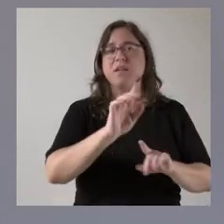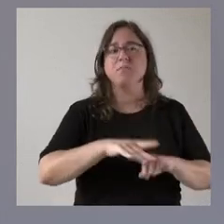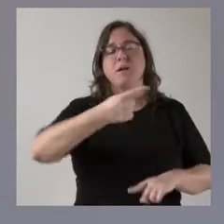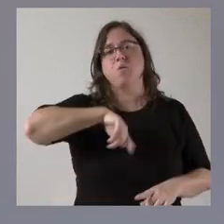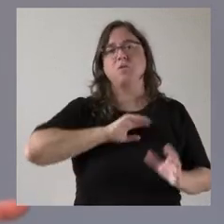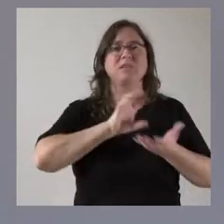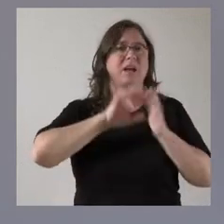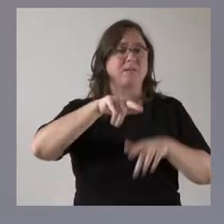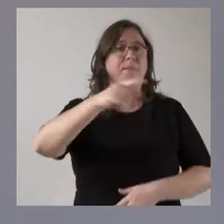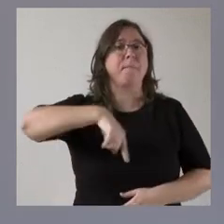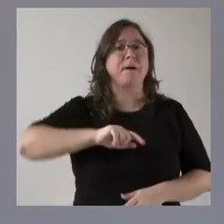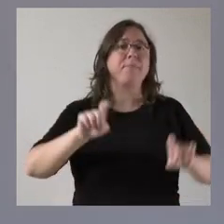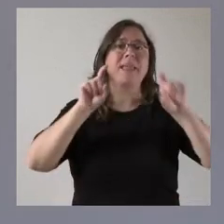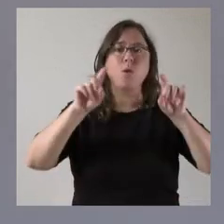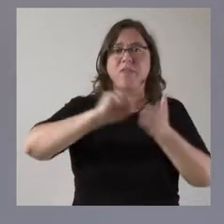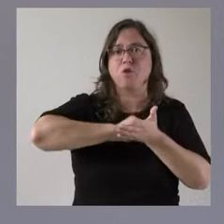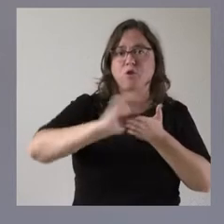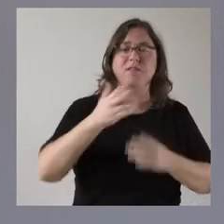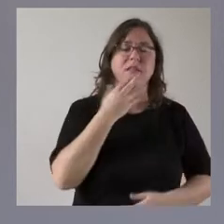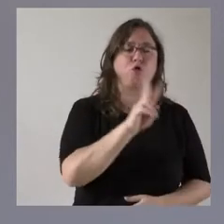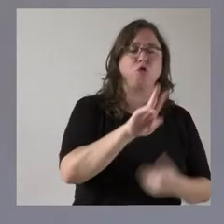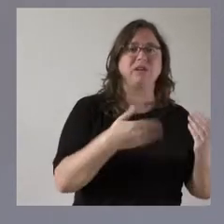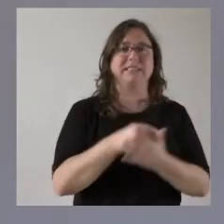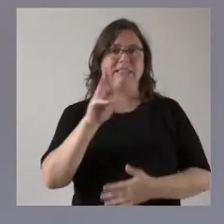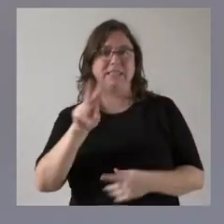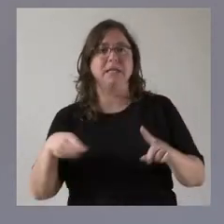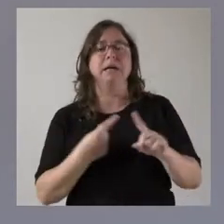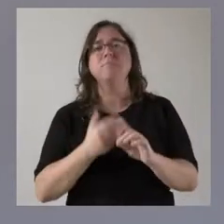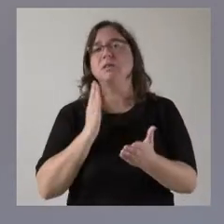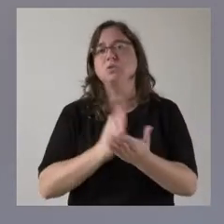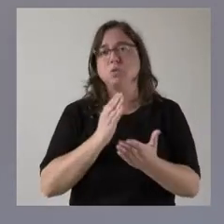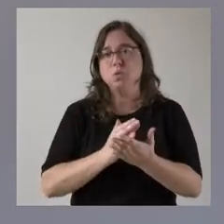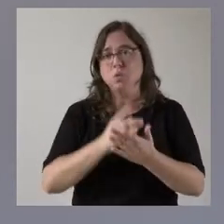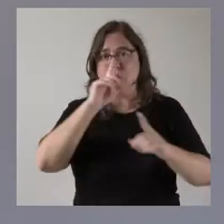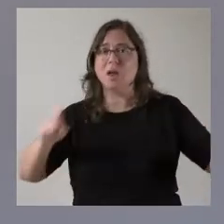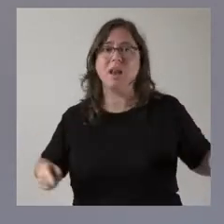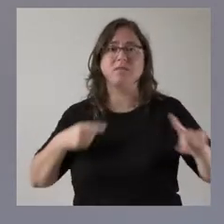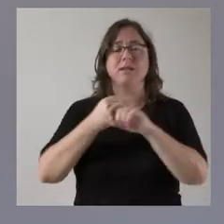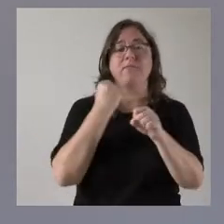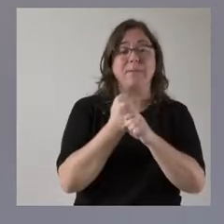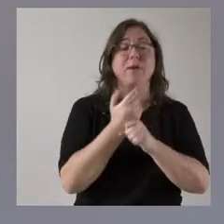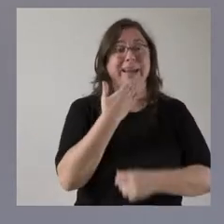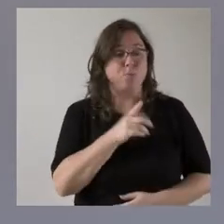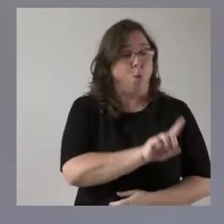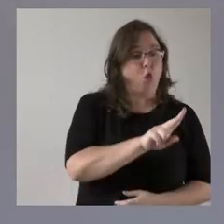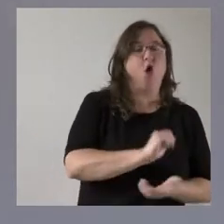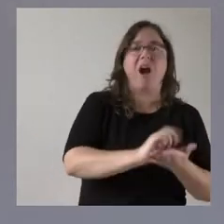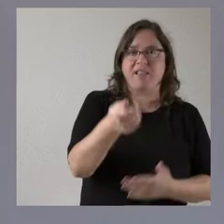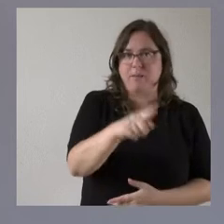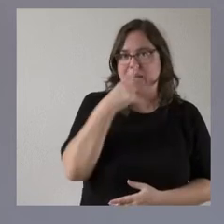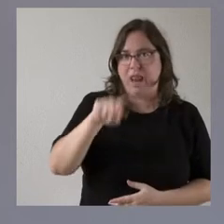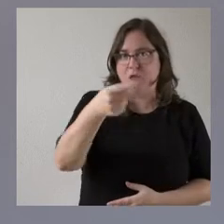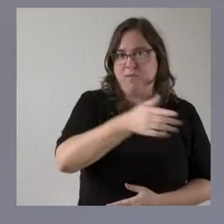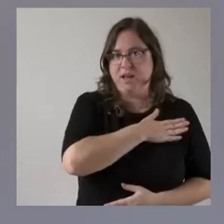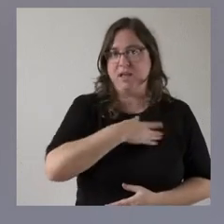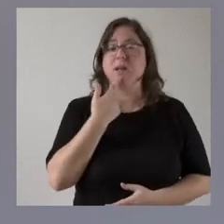comunidad Autónoma la educación gratuita de dos a tres años y el curso que viene el trabajo para extenderlo de uno a dos años la aprobación de una reducción